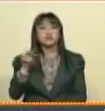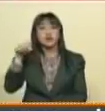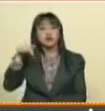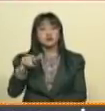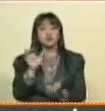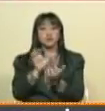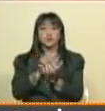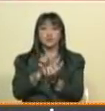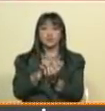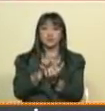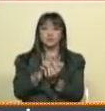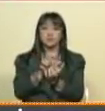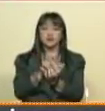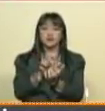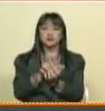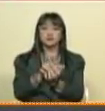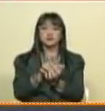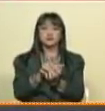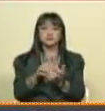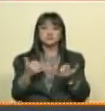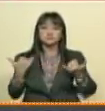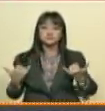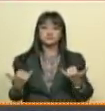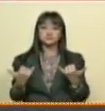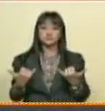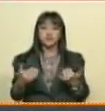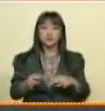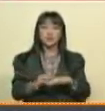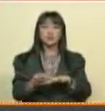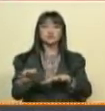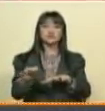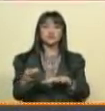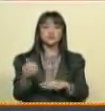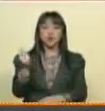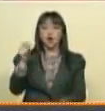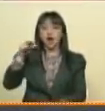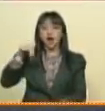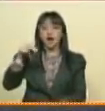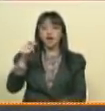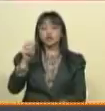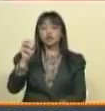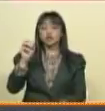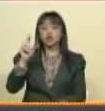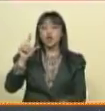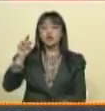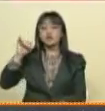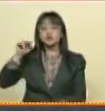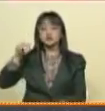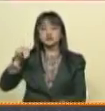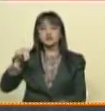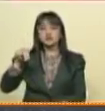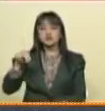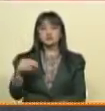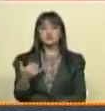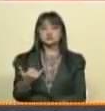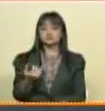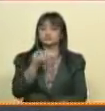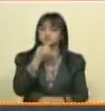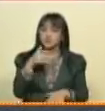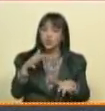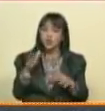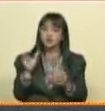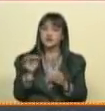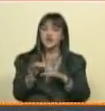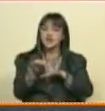Nueva Esparta. Estamos aquí en el municipio Antolín del Campo, en esta maravillosa isla